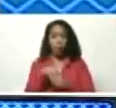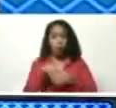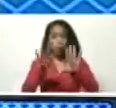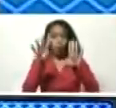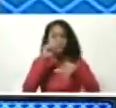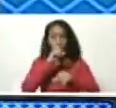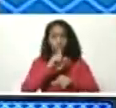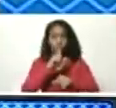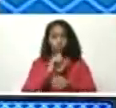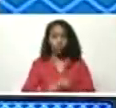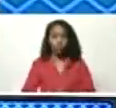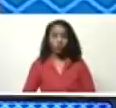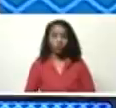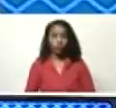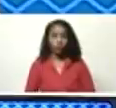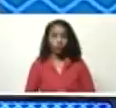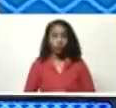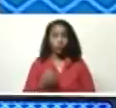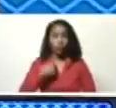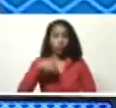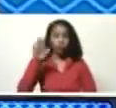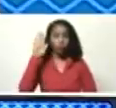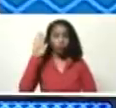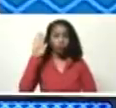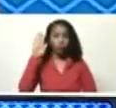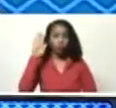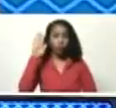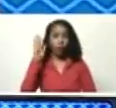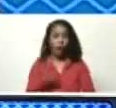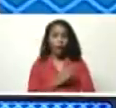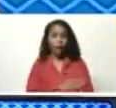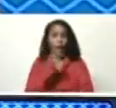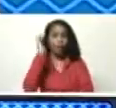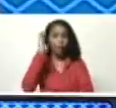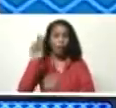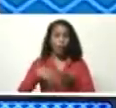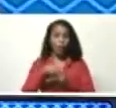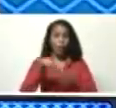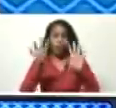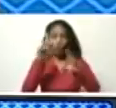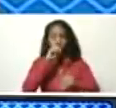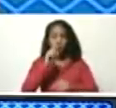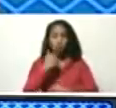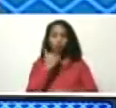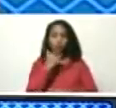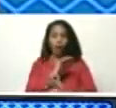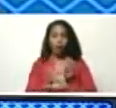9 años de haberme juramentado ante la Asamblea Nacional. 9 años ya.